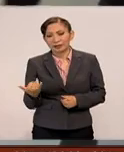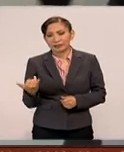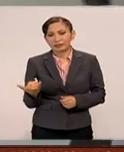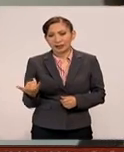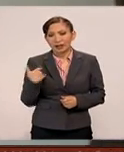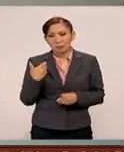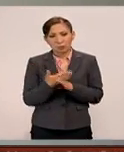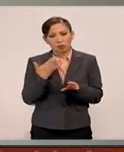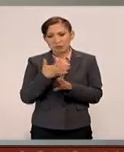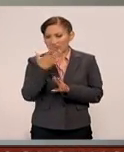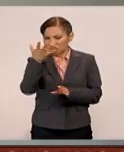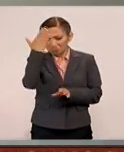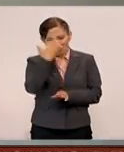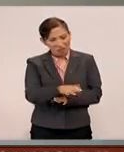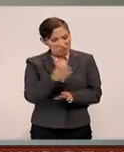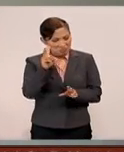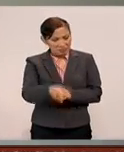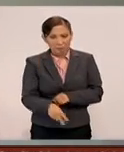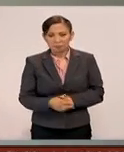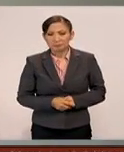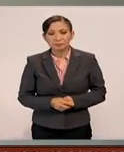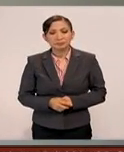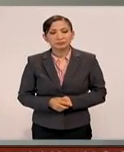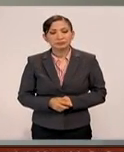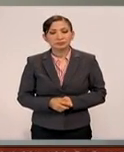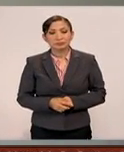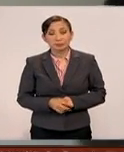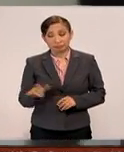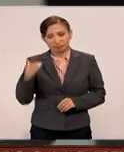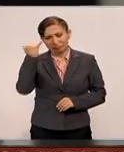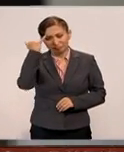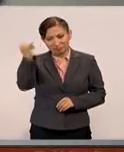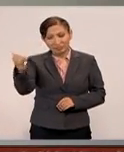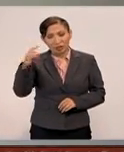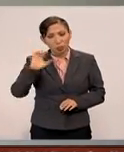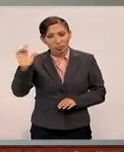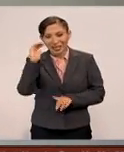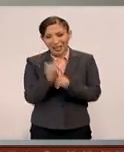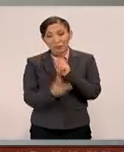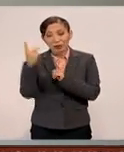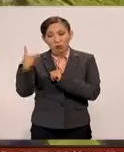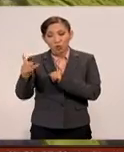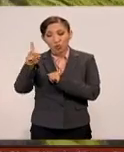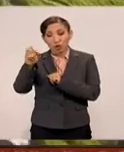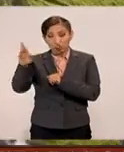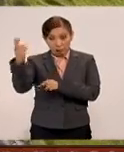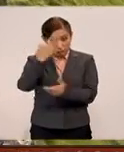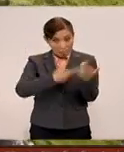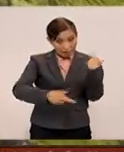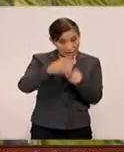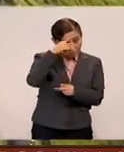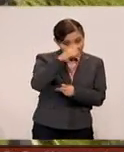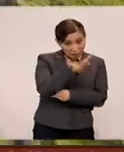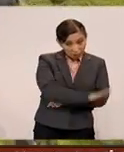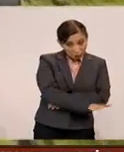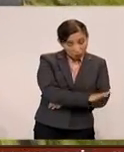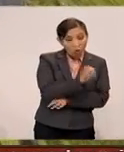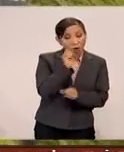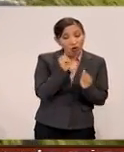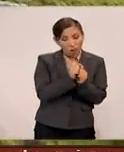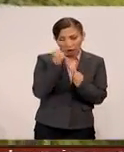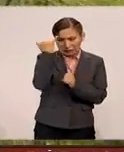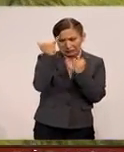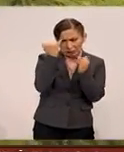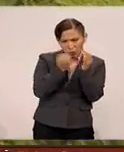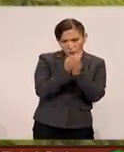y estamos muy bien capacitados, la verdad. Y nos imaginamos que una vez que concluyas tu doctorado, la idea es regresar, por supuesto, a México con todas